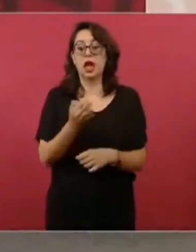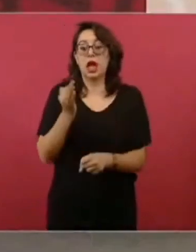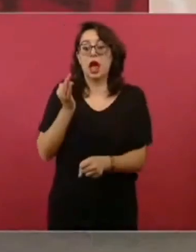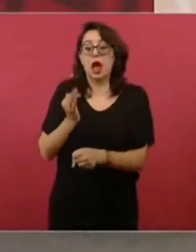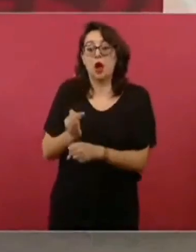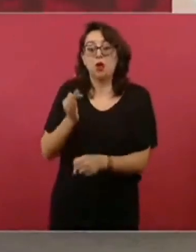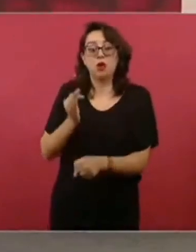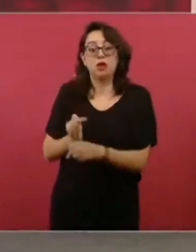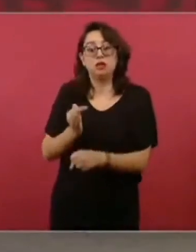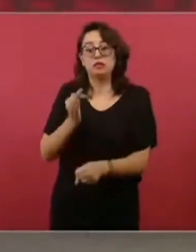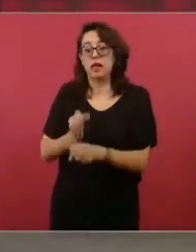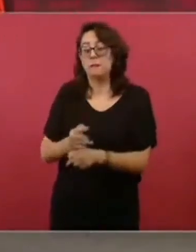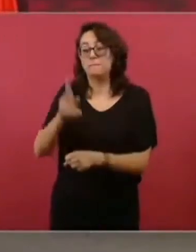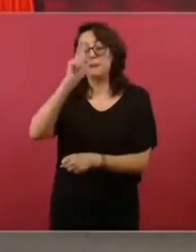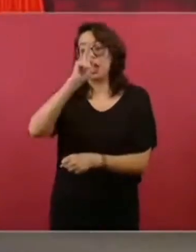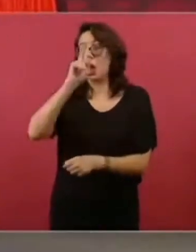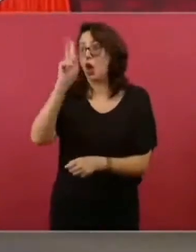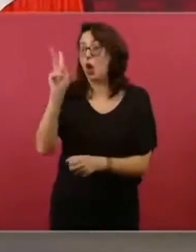muertos? Pues sí.